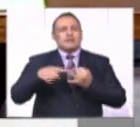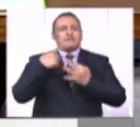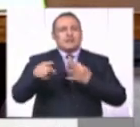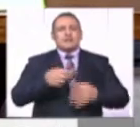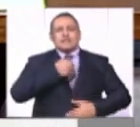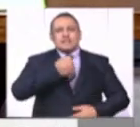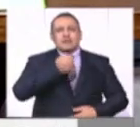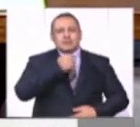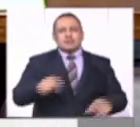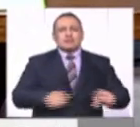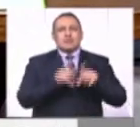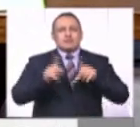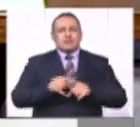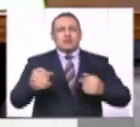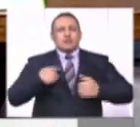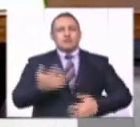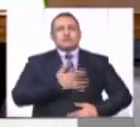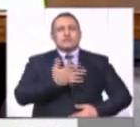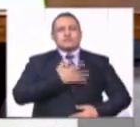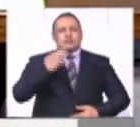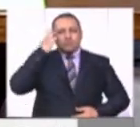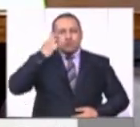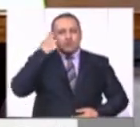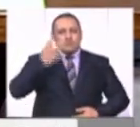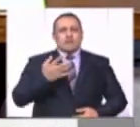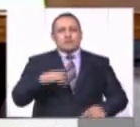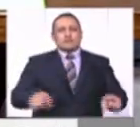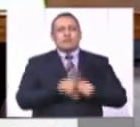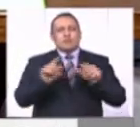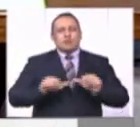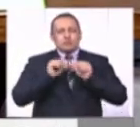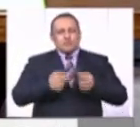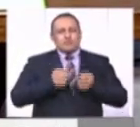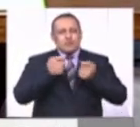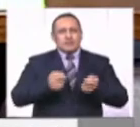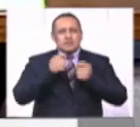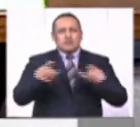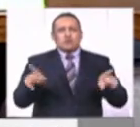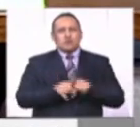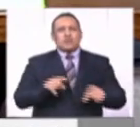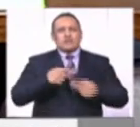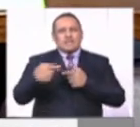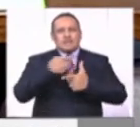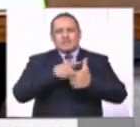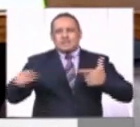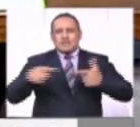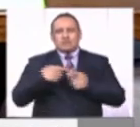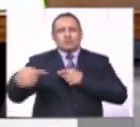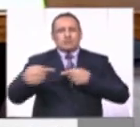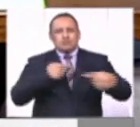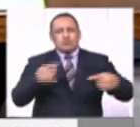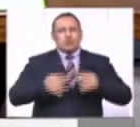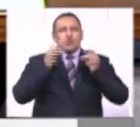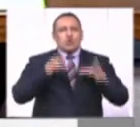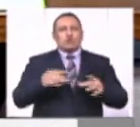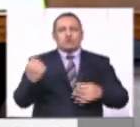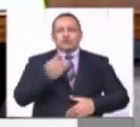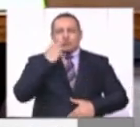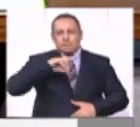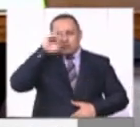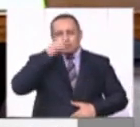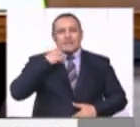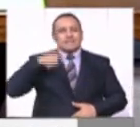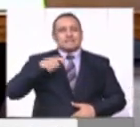entrevistas hasta con aspiraciones políticas no para seguir as usando y para seguir dividiendo y para seguir sembrando odio en un país que lo que